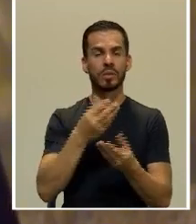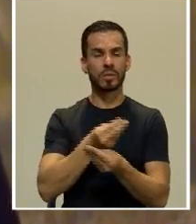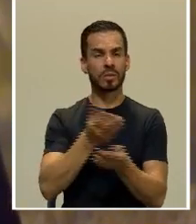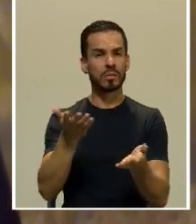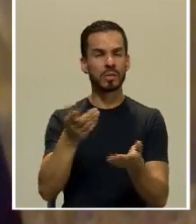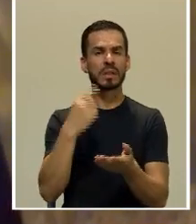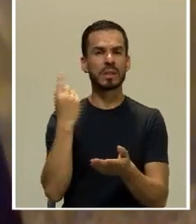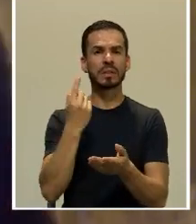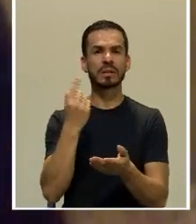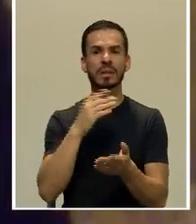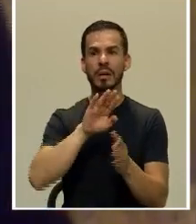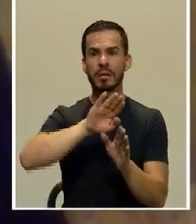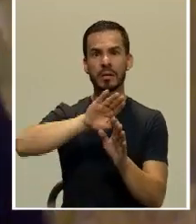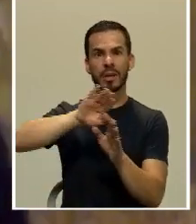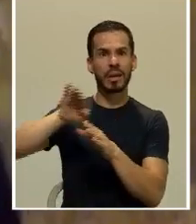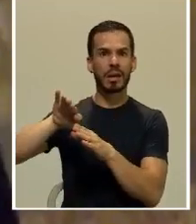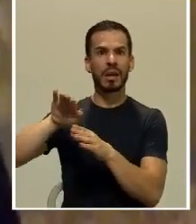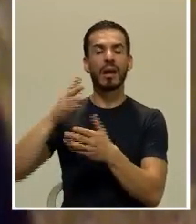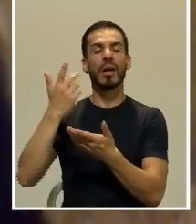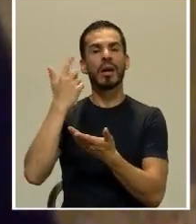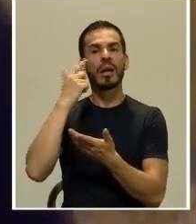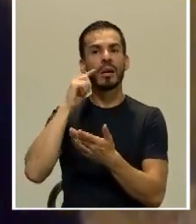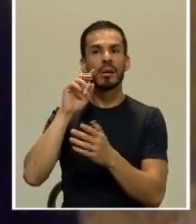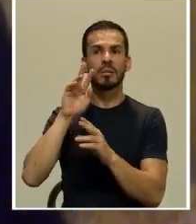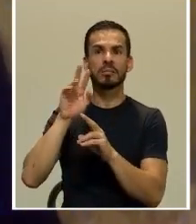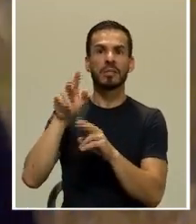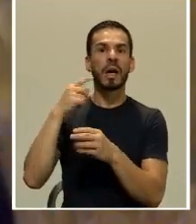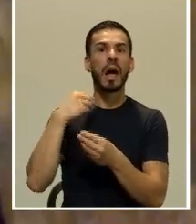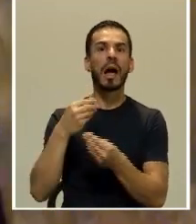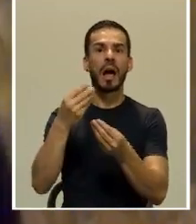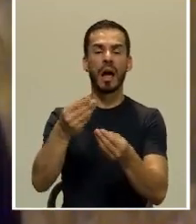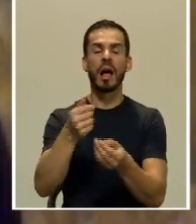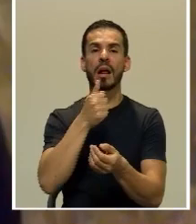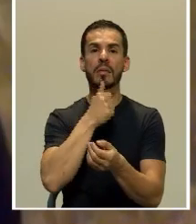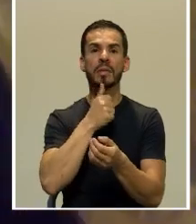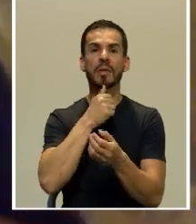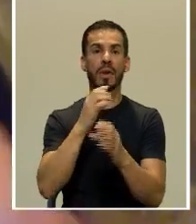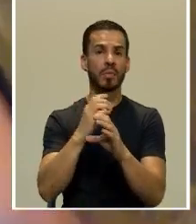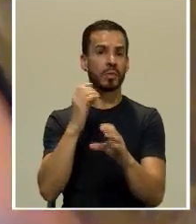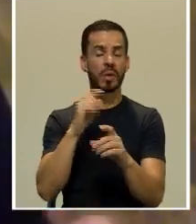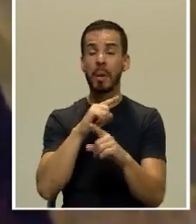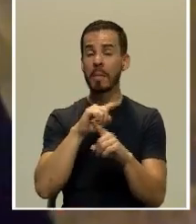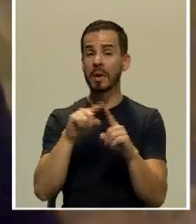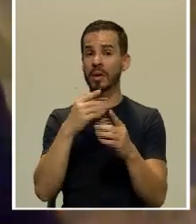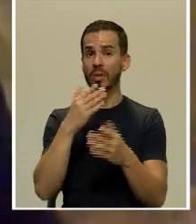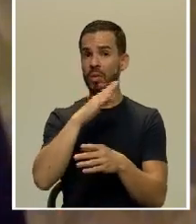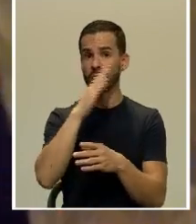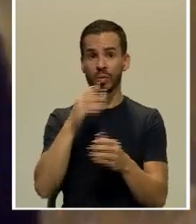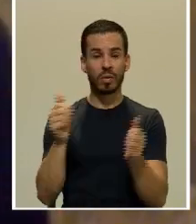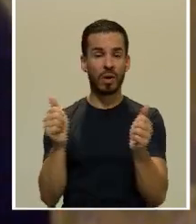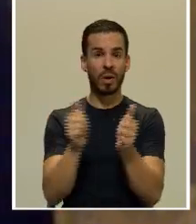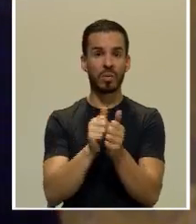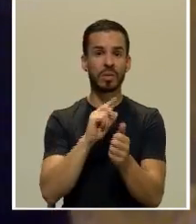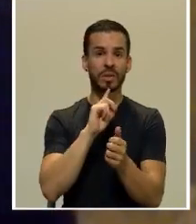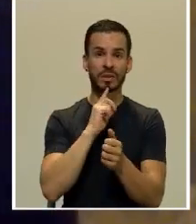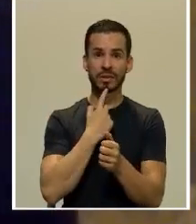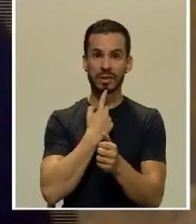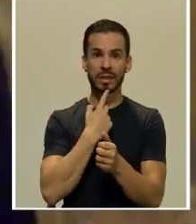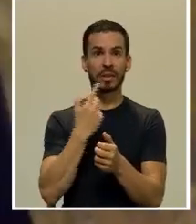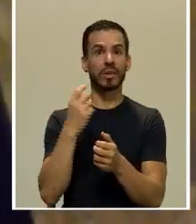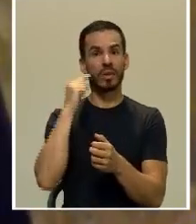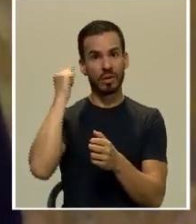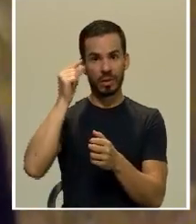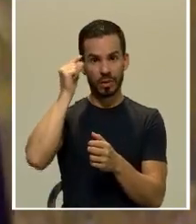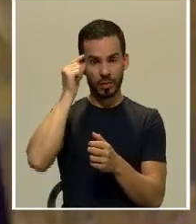Siempre hemos dejado eso mucho o relegado eso a las concesiones privadas de autobuses, pero nunca ha tenido un acompañamiento serio, digamos,